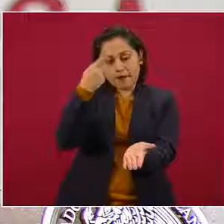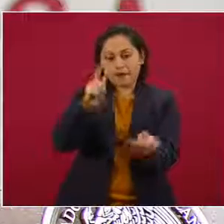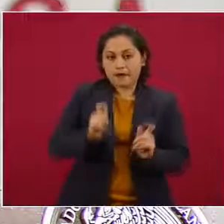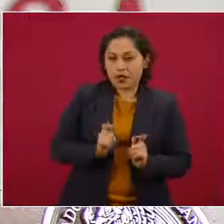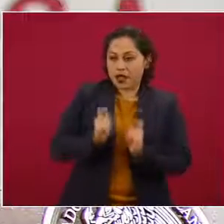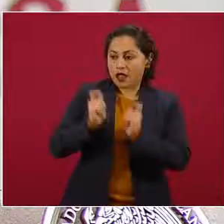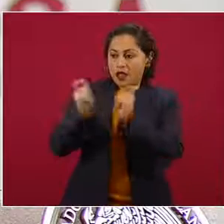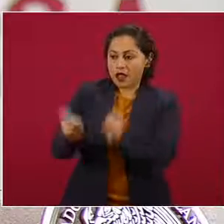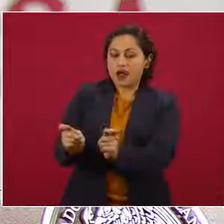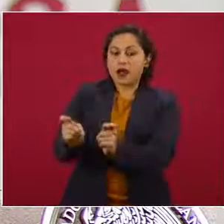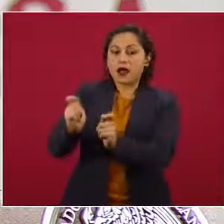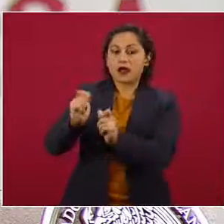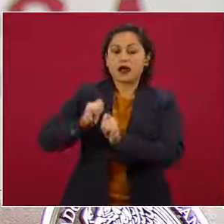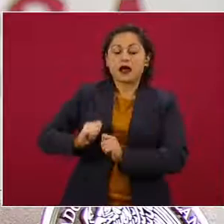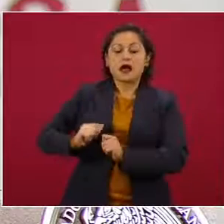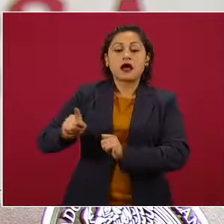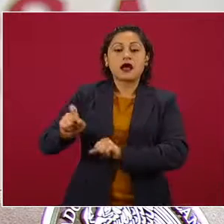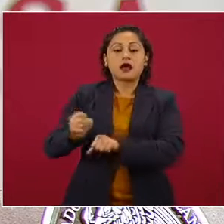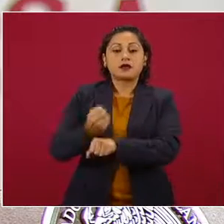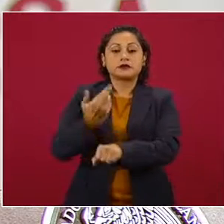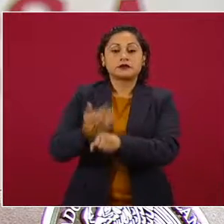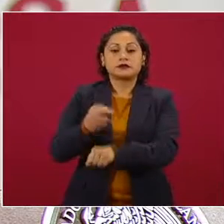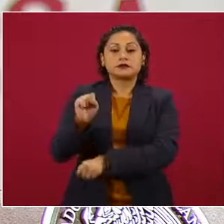la Secretaría de Marina, porque